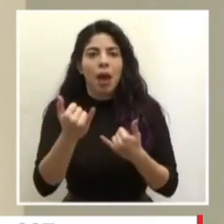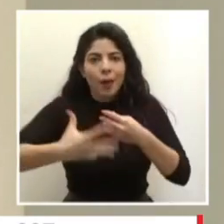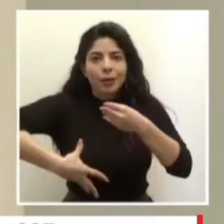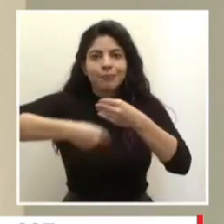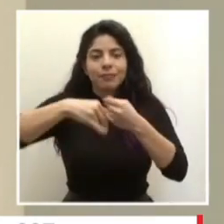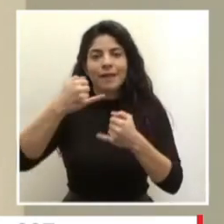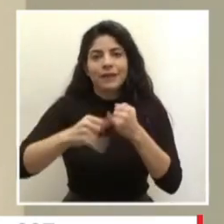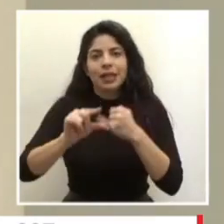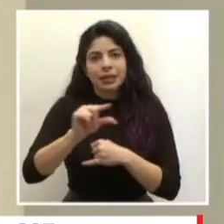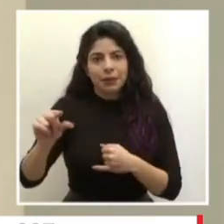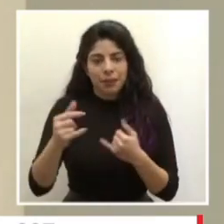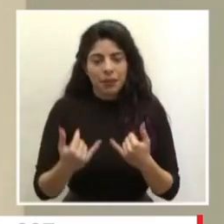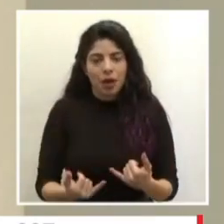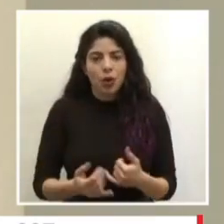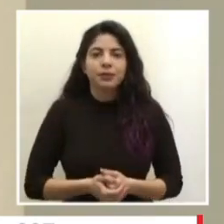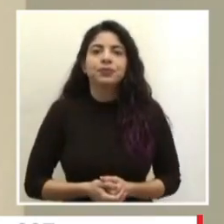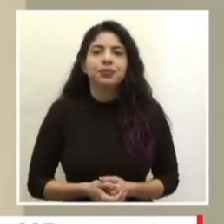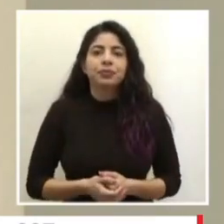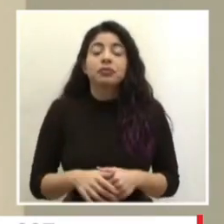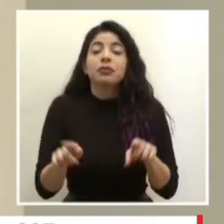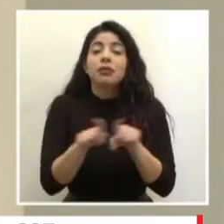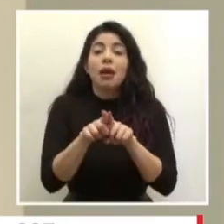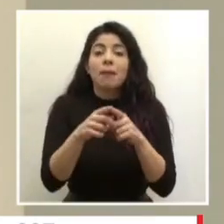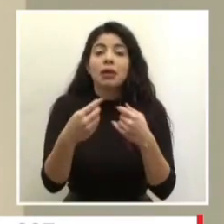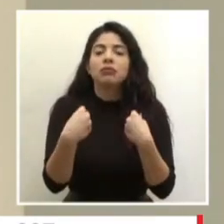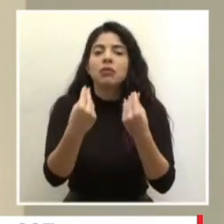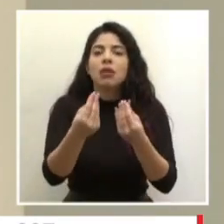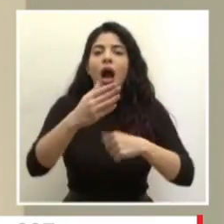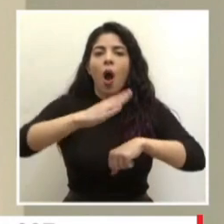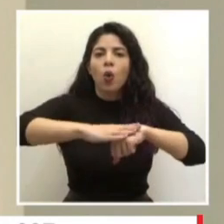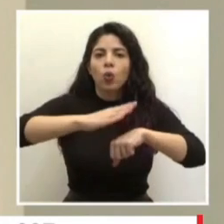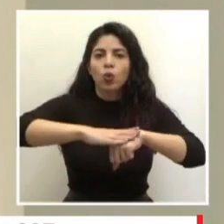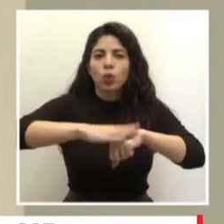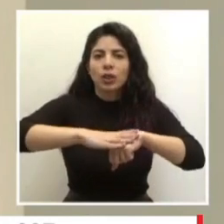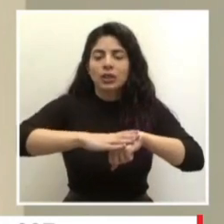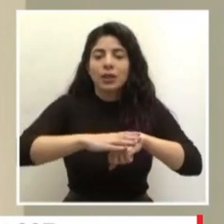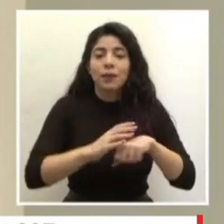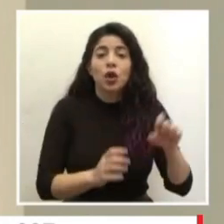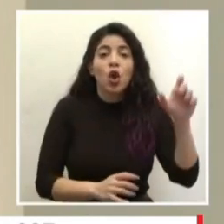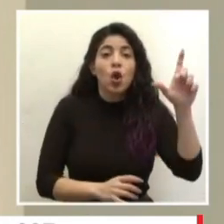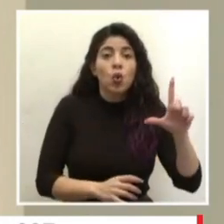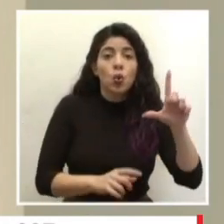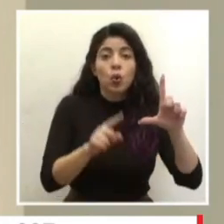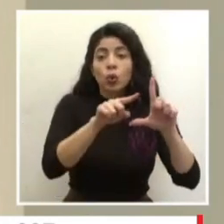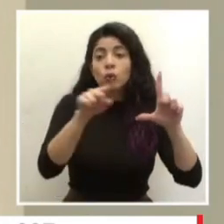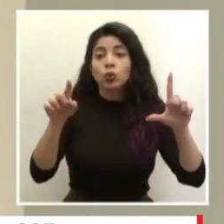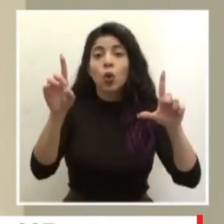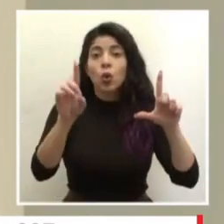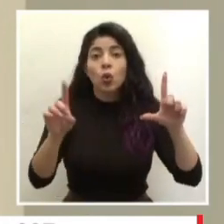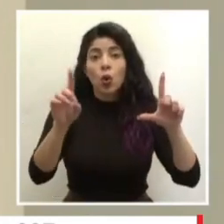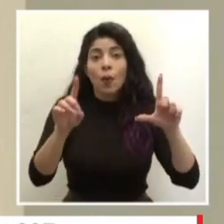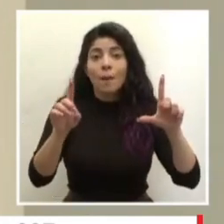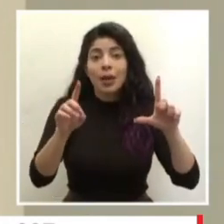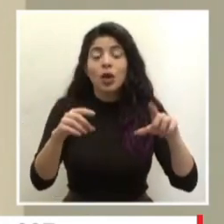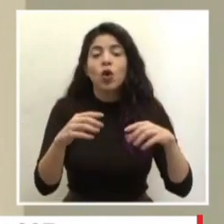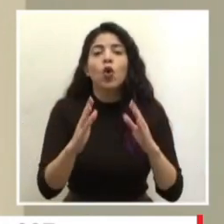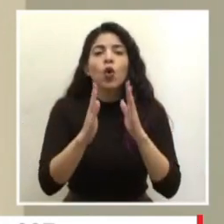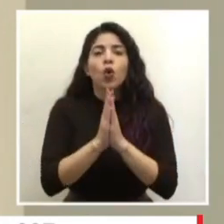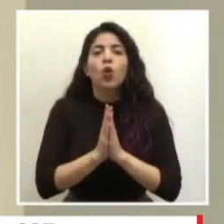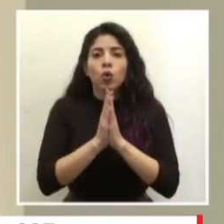de semana. También se autoriza el funcionamiento de lunes a domingo de lugares de